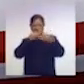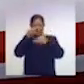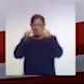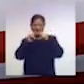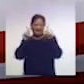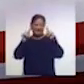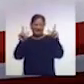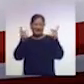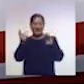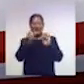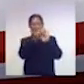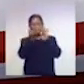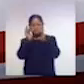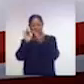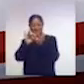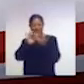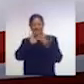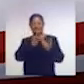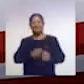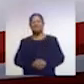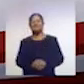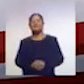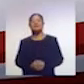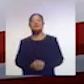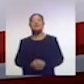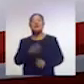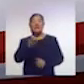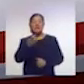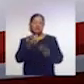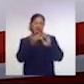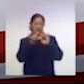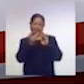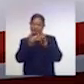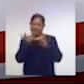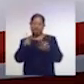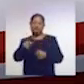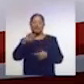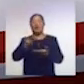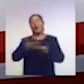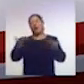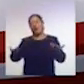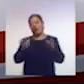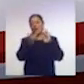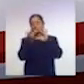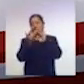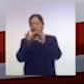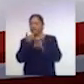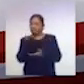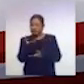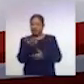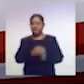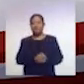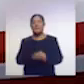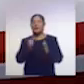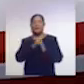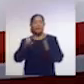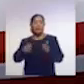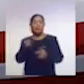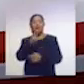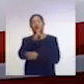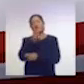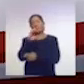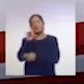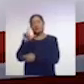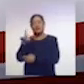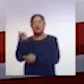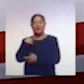a través de Sistema de Noticias Tlaxcala. Esta es una red social que pues además nos permite estar en contacto con usted. Por ejemplo, Rocío Castro